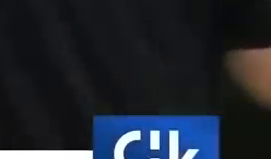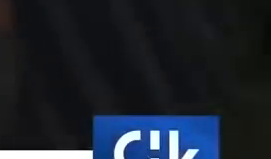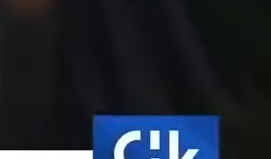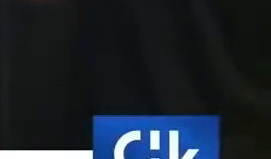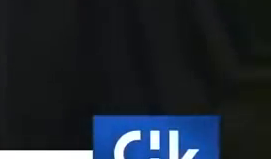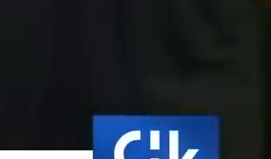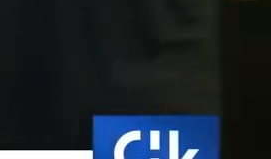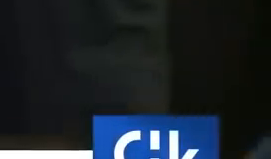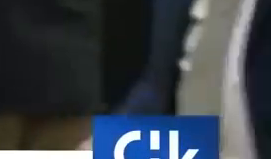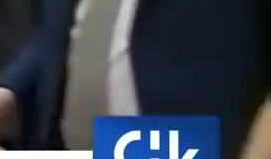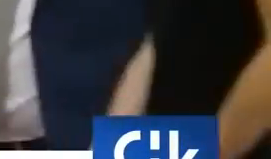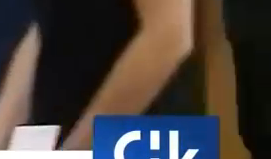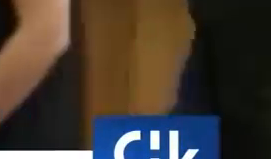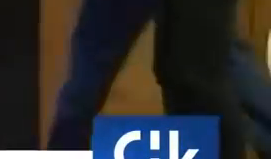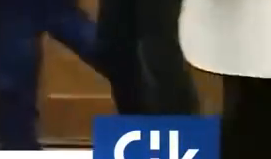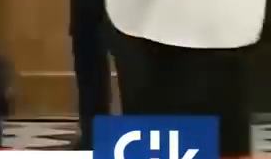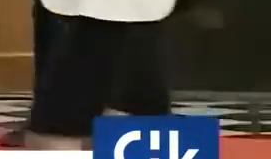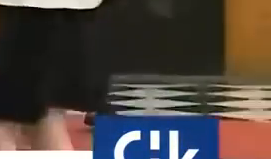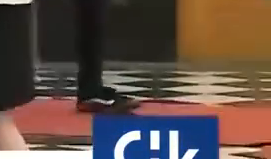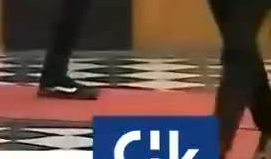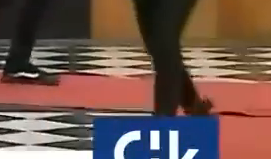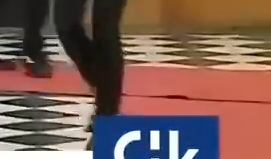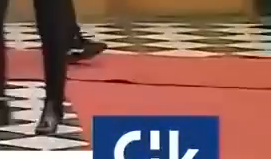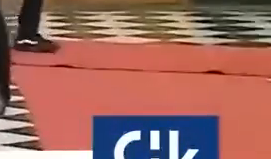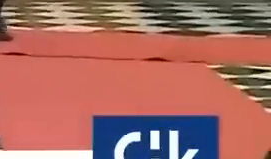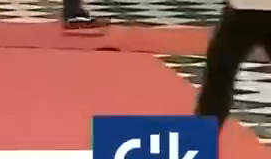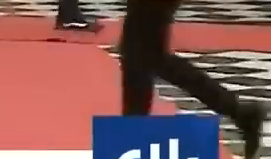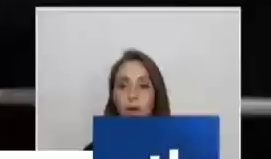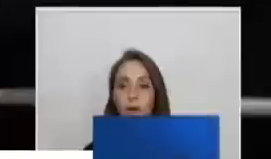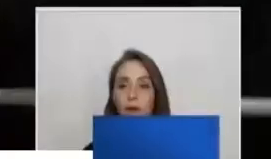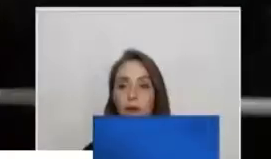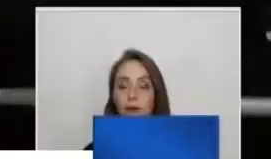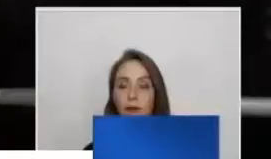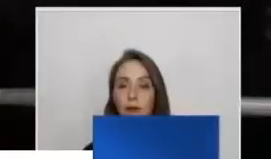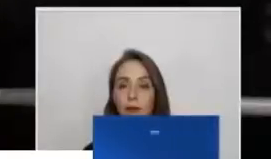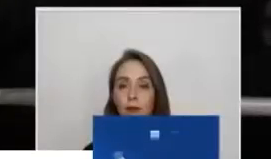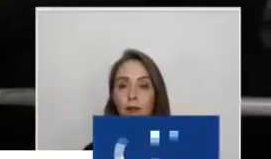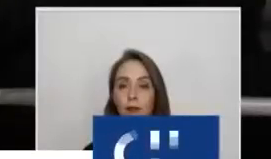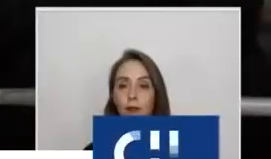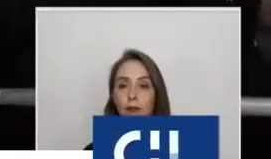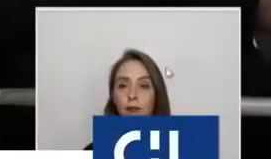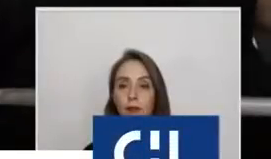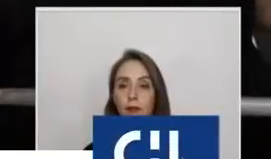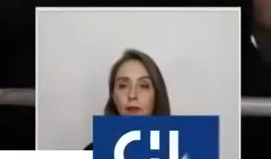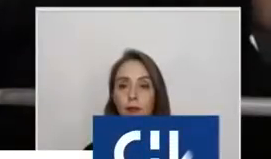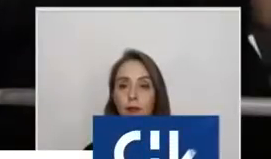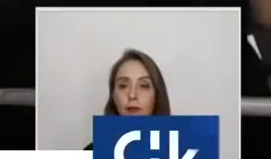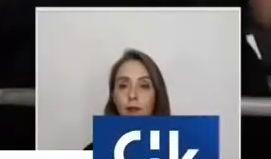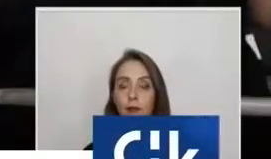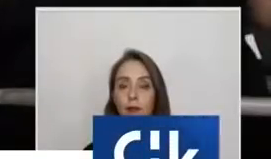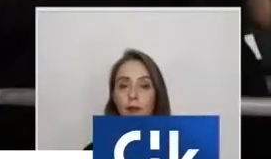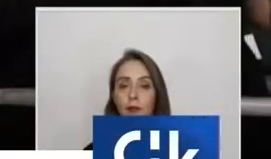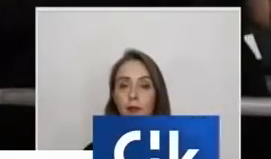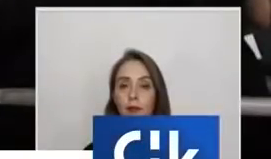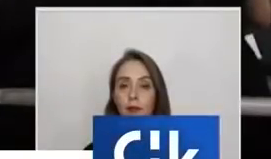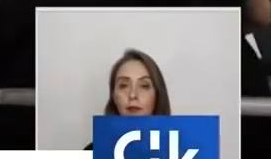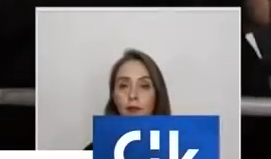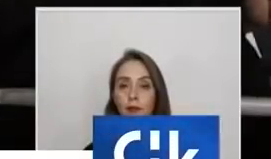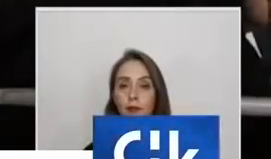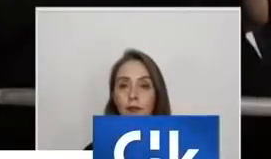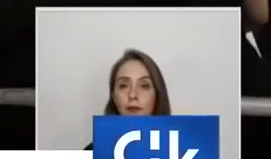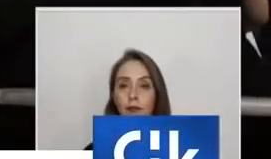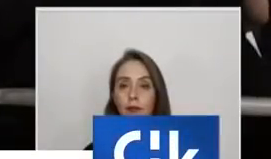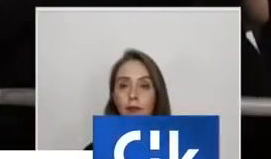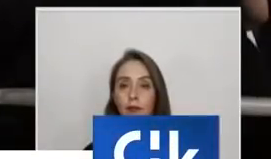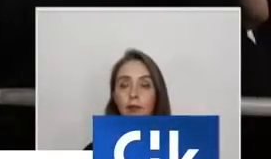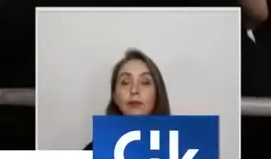ello salió a hablar sobre algunos temas de contingencia, y también se le veía muy emocionado en el discurso previo, una vez que habló con los medios de comunicación acerca de